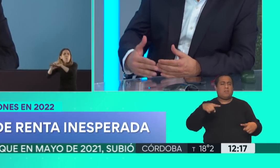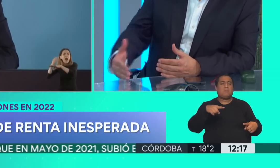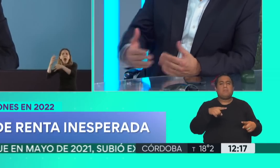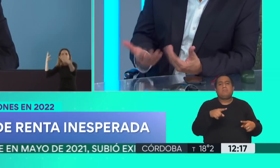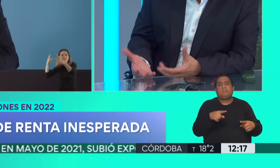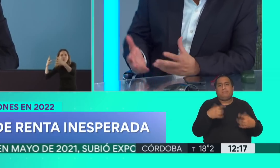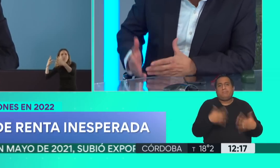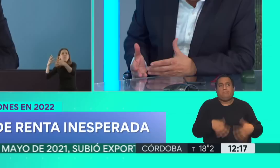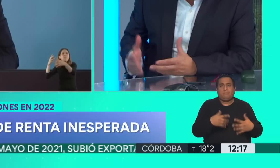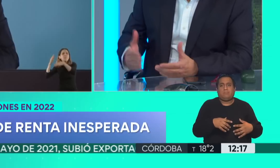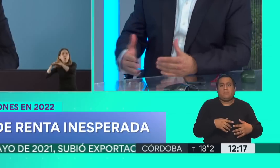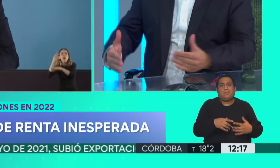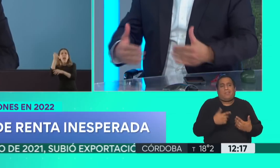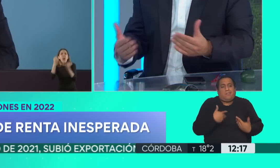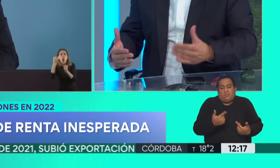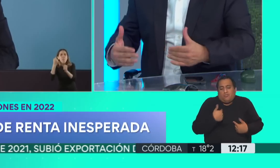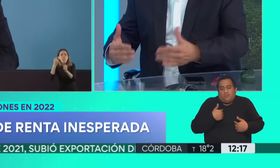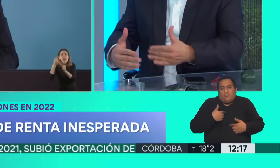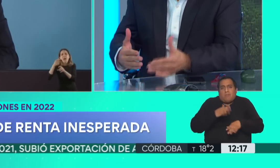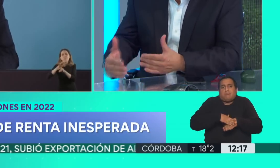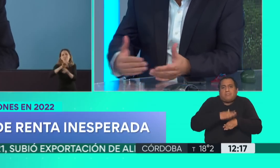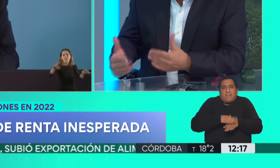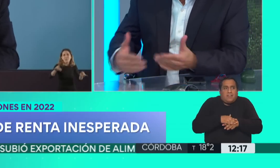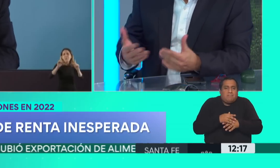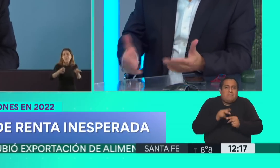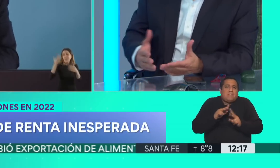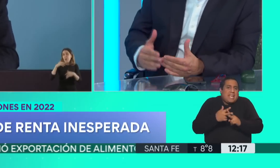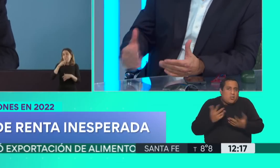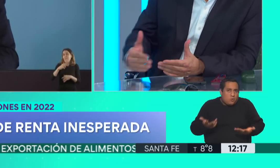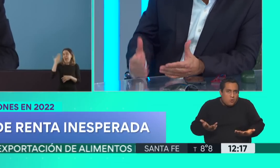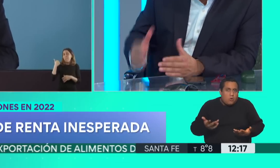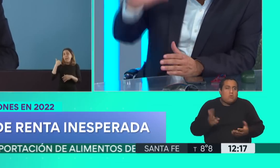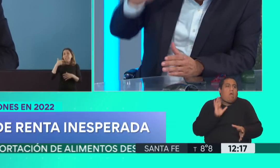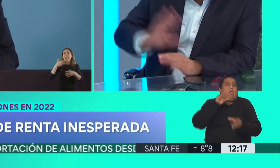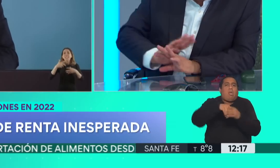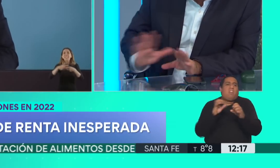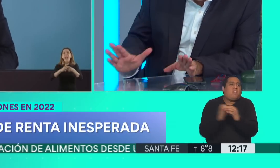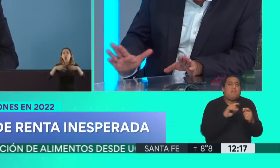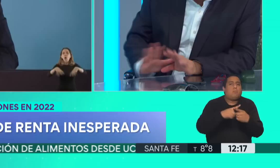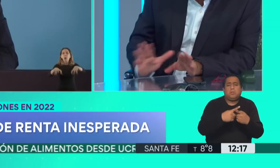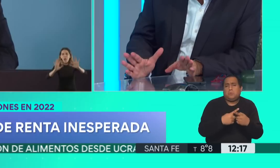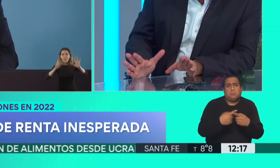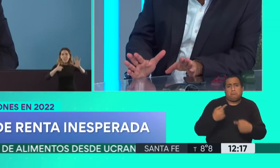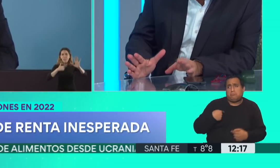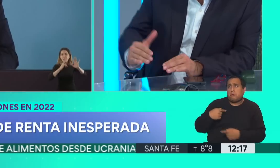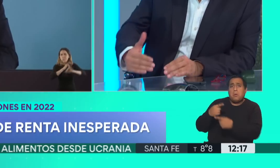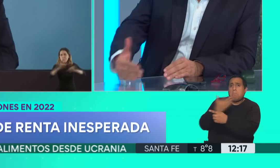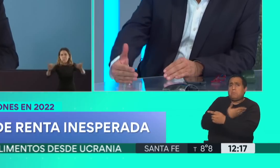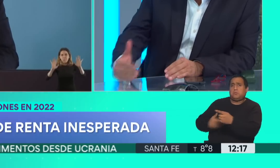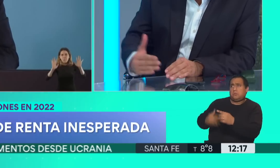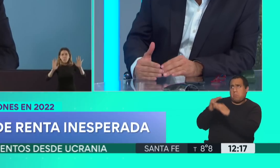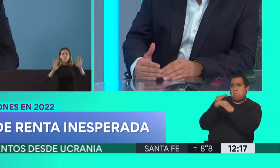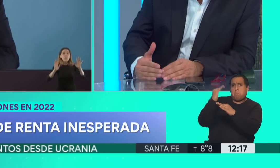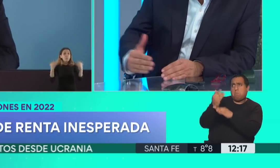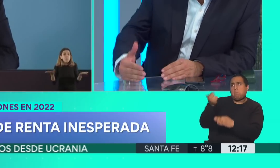exagerando su rol de decir, bueno, yo estoy en un papel técnico, no me corresponde a mí meterme en este tipo de debates políticos, yo respondo al presidente y hasta ahí voy.